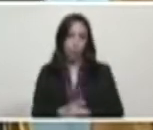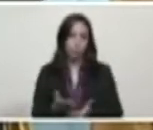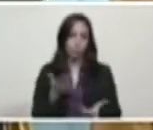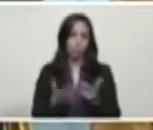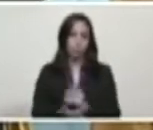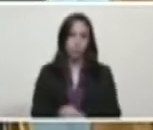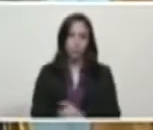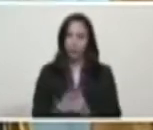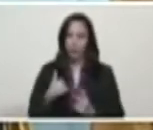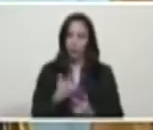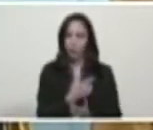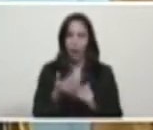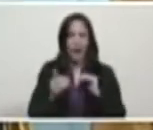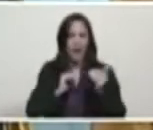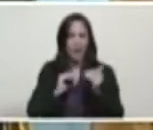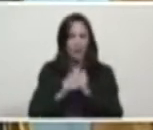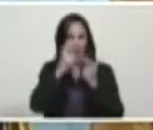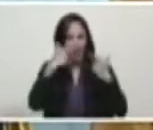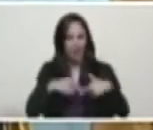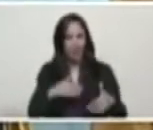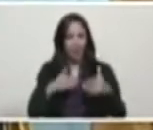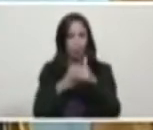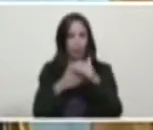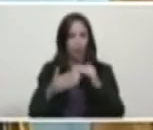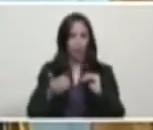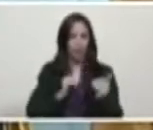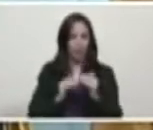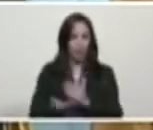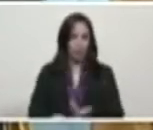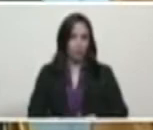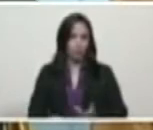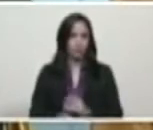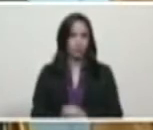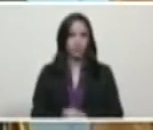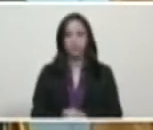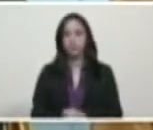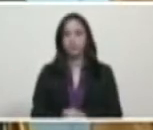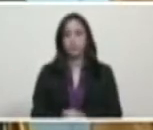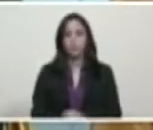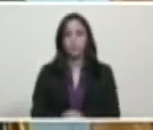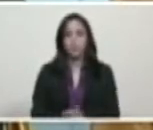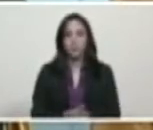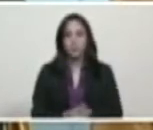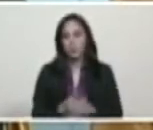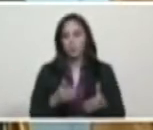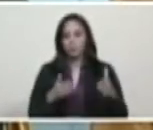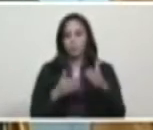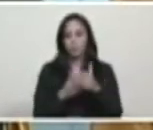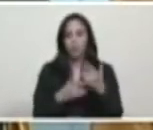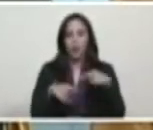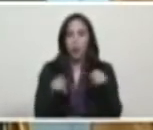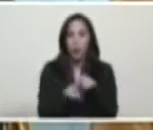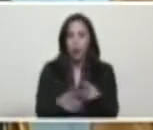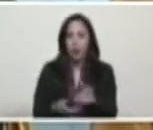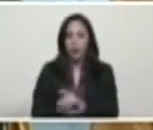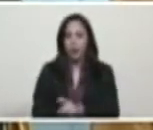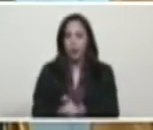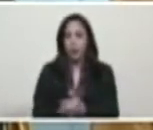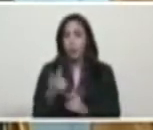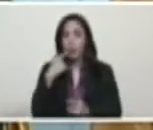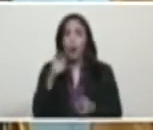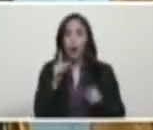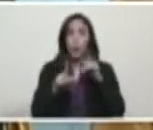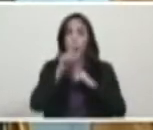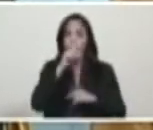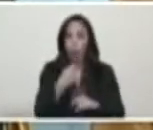viola la ética olímpica, la ética deportiva mundial. Los códigos olímpicos dicen